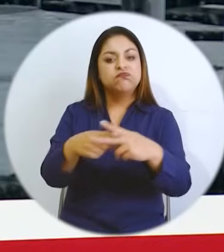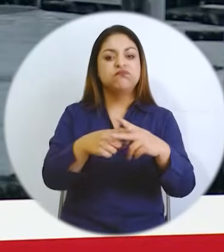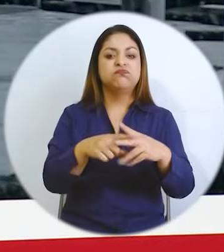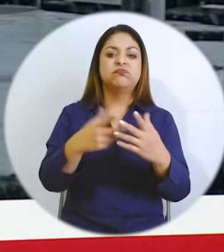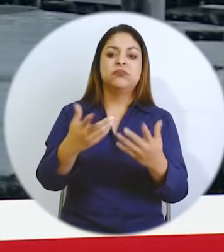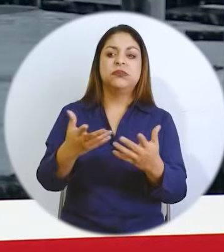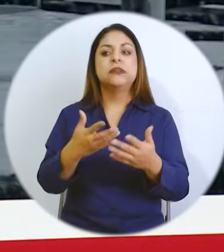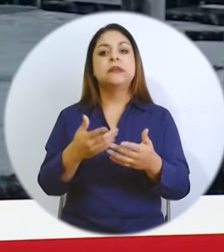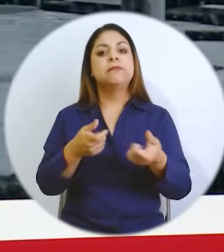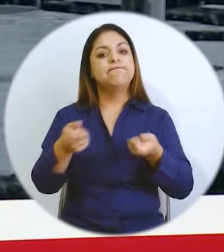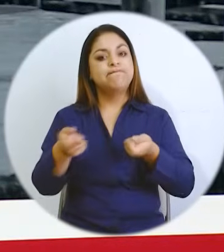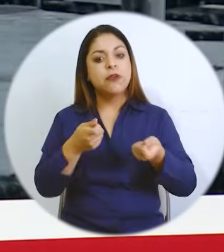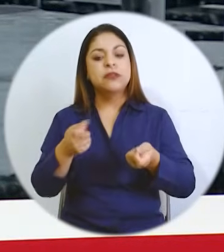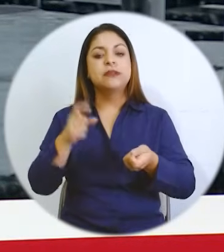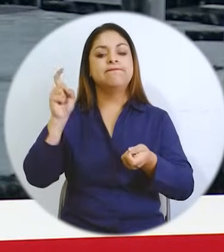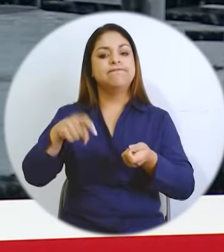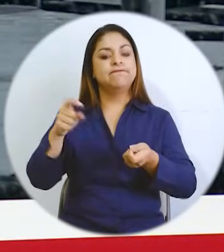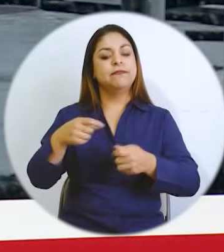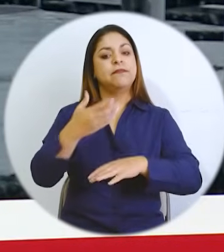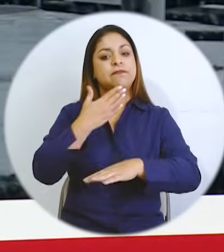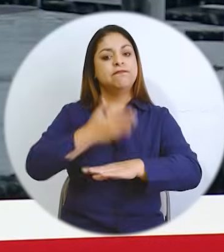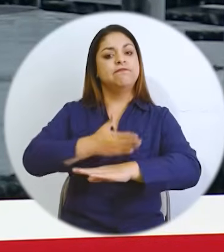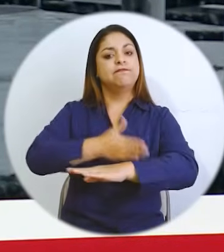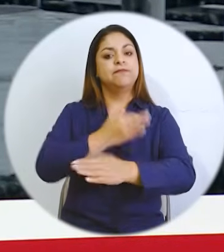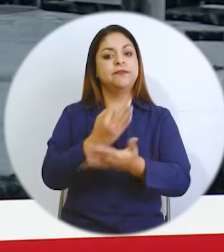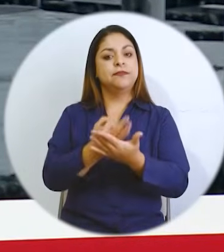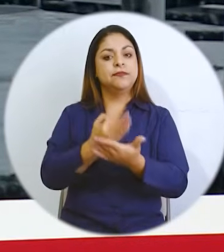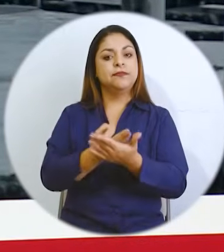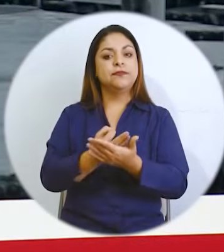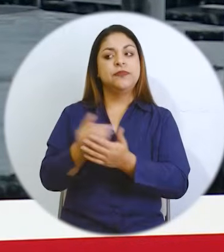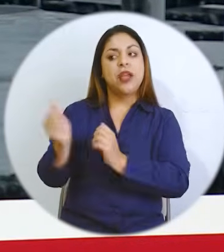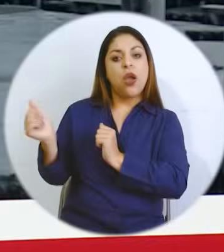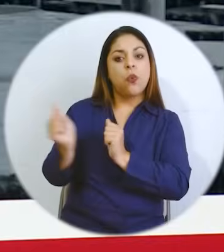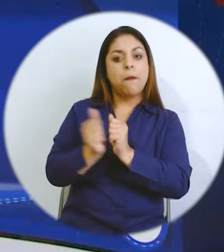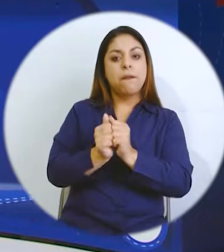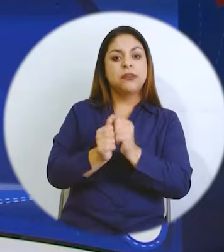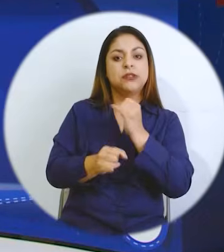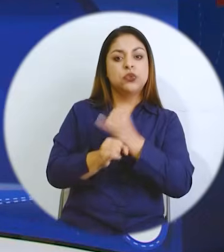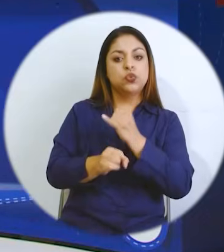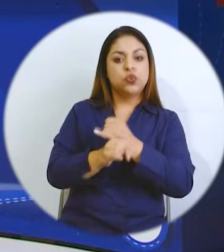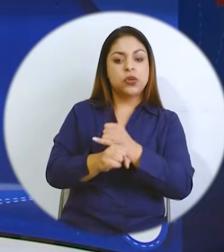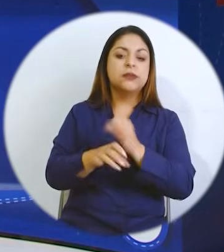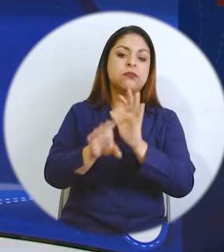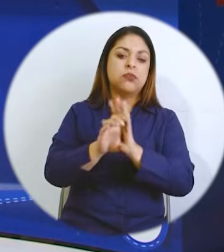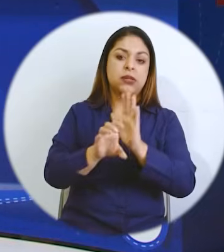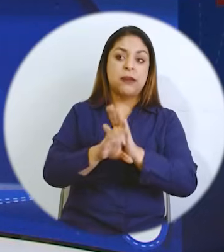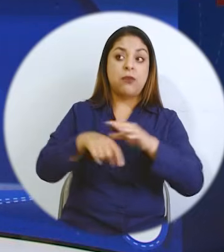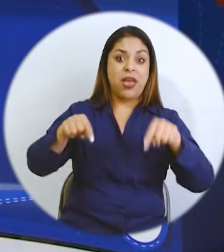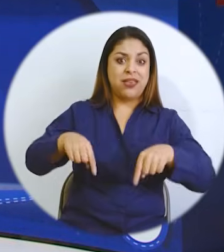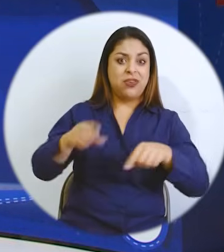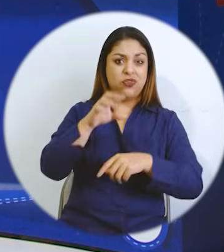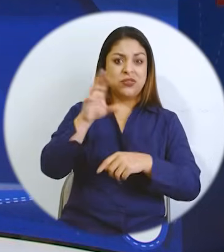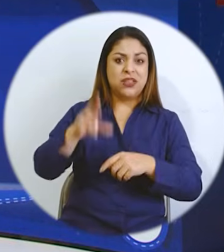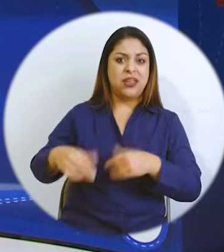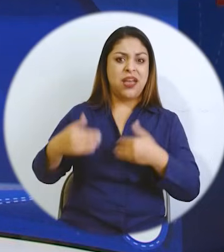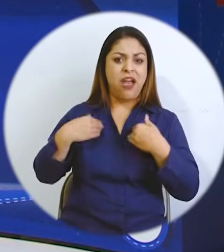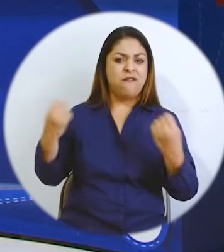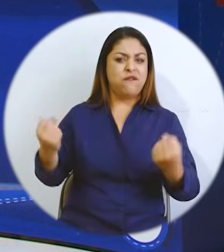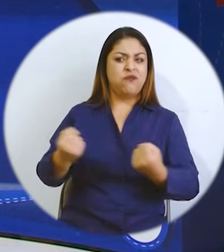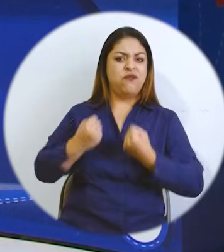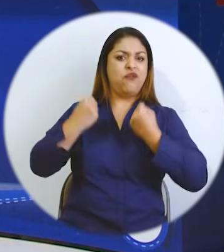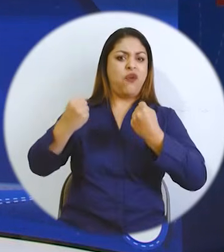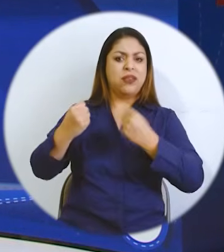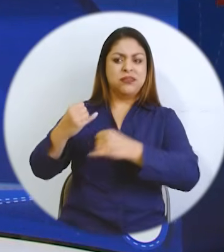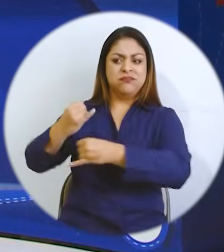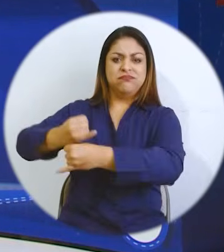daños, una mejor gestión financiera. El acompañamiento de las instituciones. A nivel de Costa Rica tenemos una